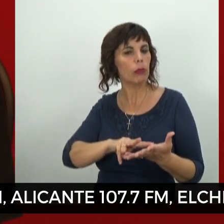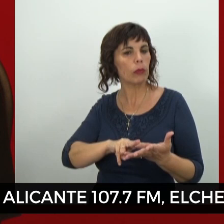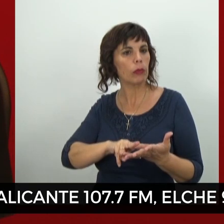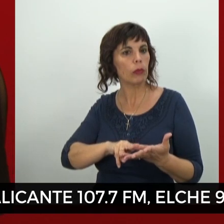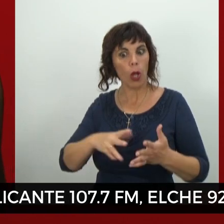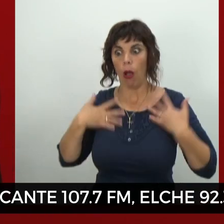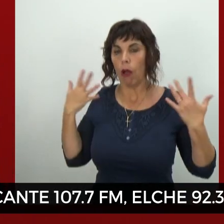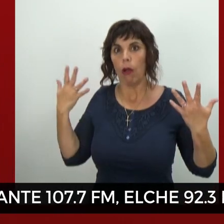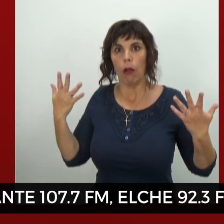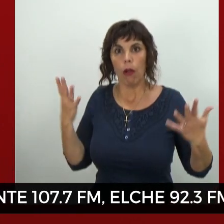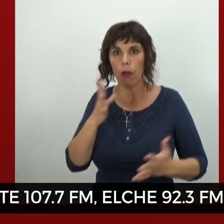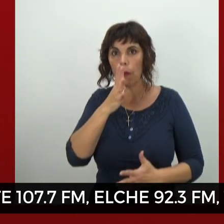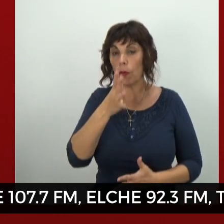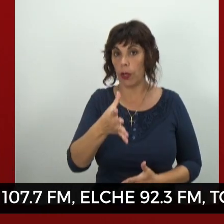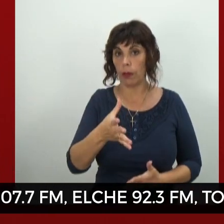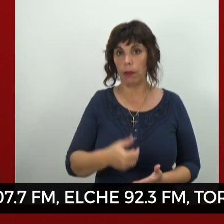me sorprendí porque,